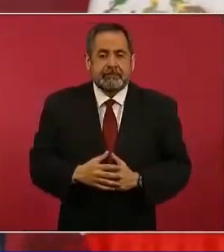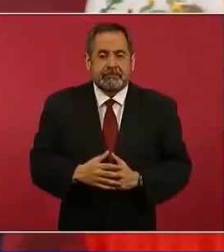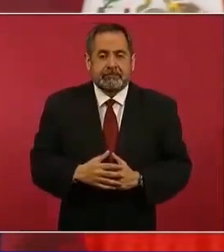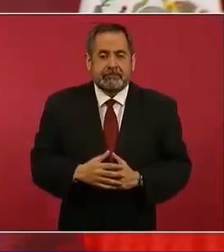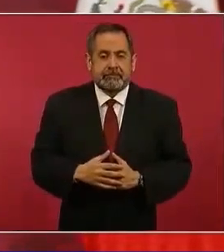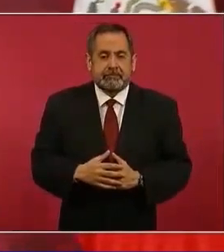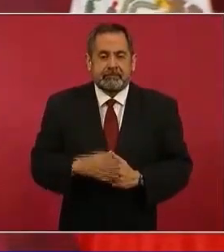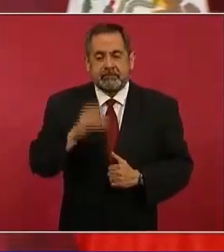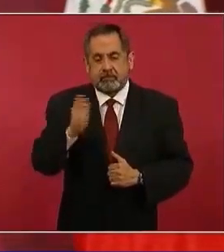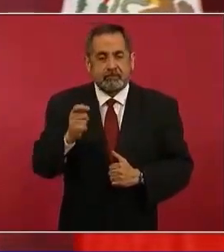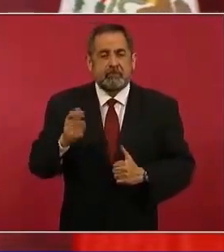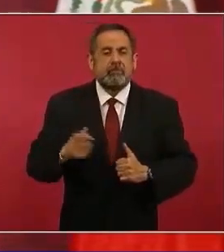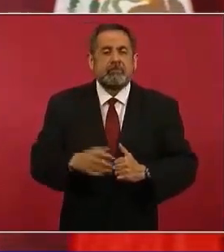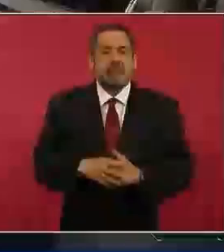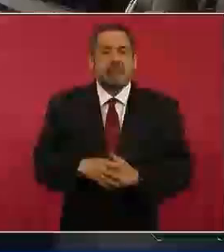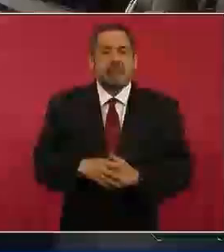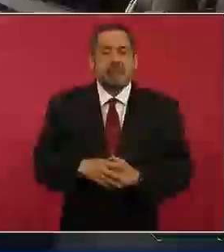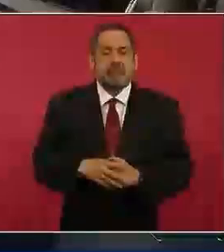se